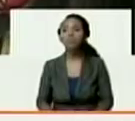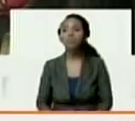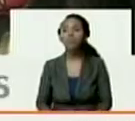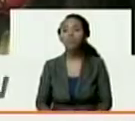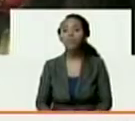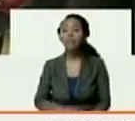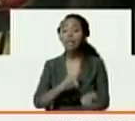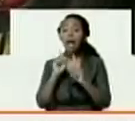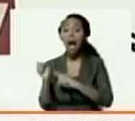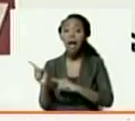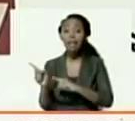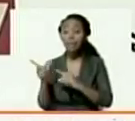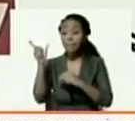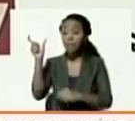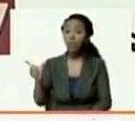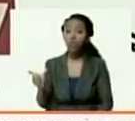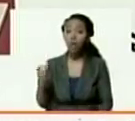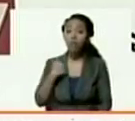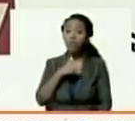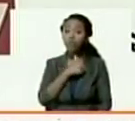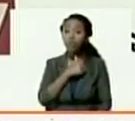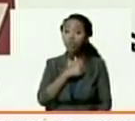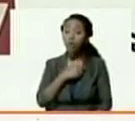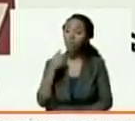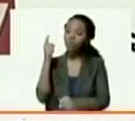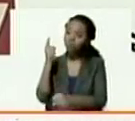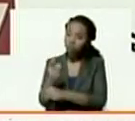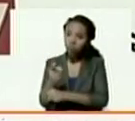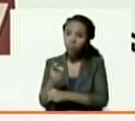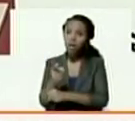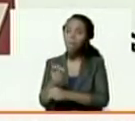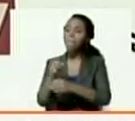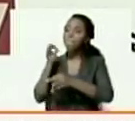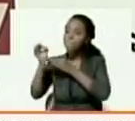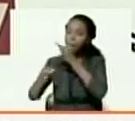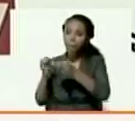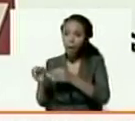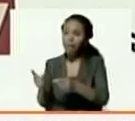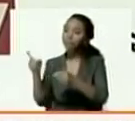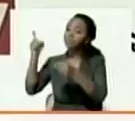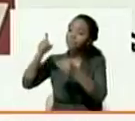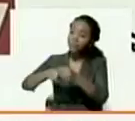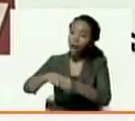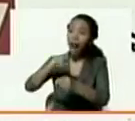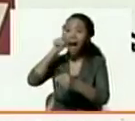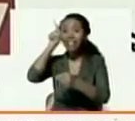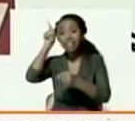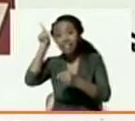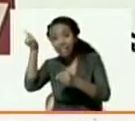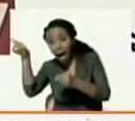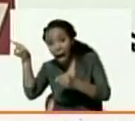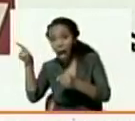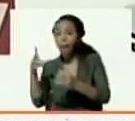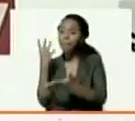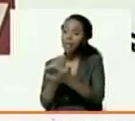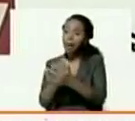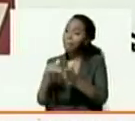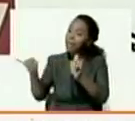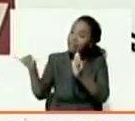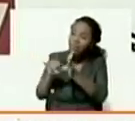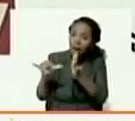Entonces esa persona nosotros hemos convencerla para que se inscriba en Maturín, para que vote más cerca de su